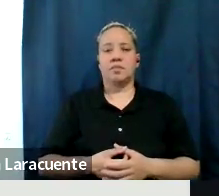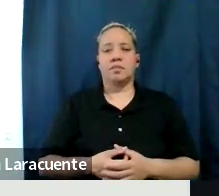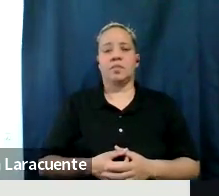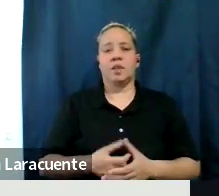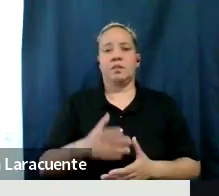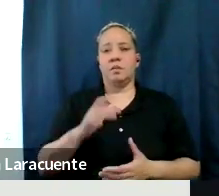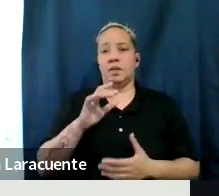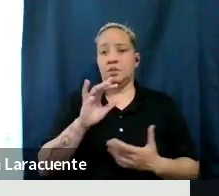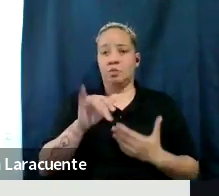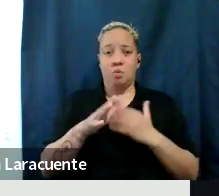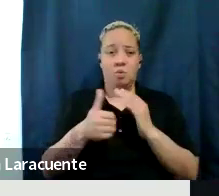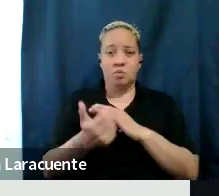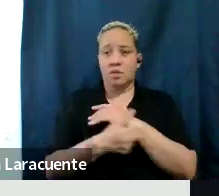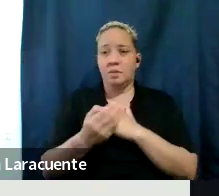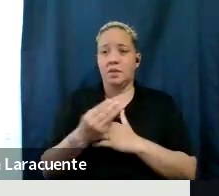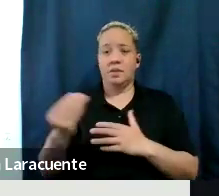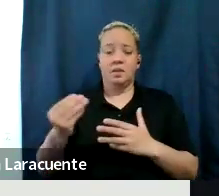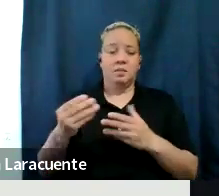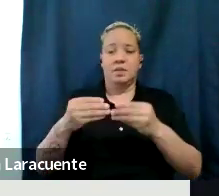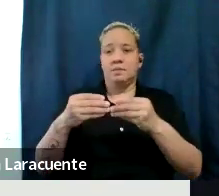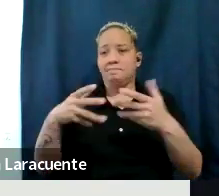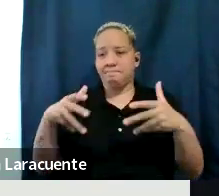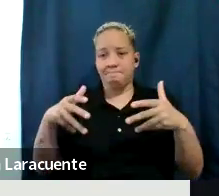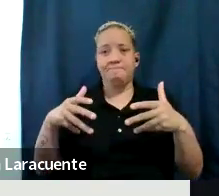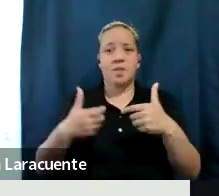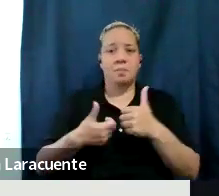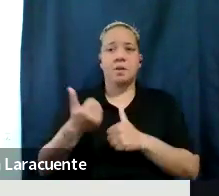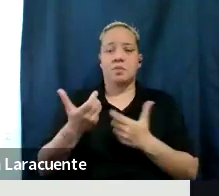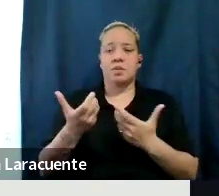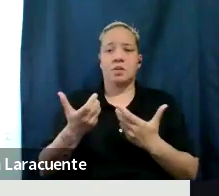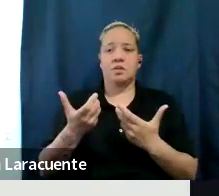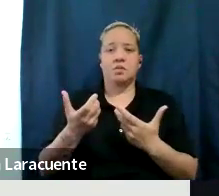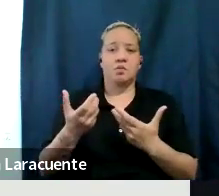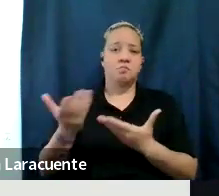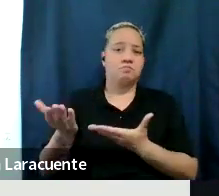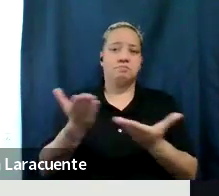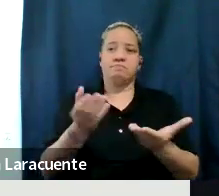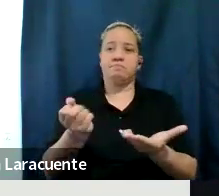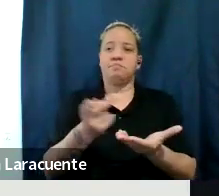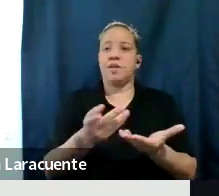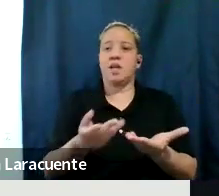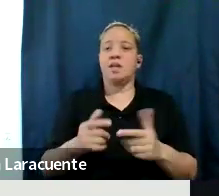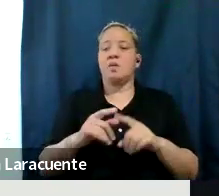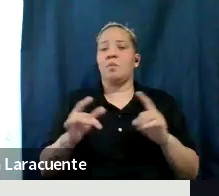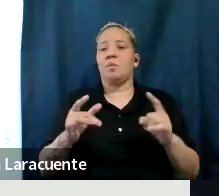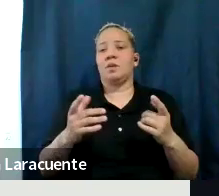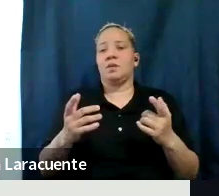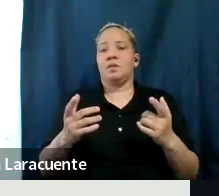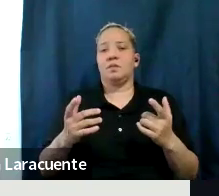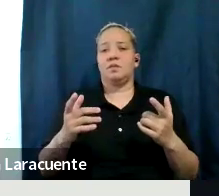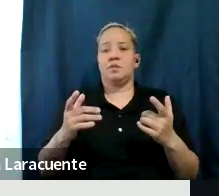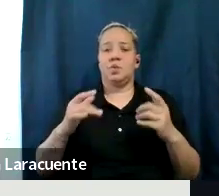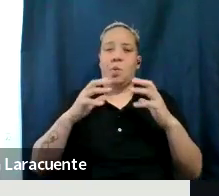y de todos sus materiales que se acabaron perdiendo, la mayoría de ellos no fueron devueltos, pues produjo un